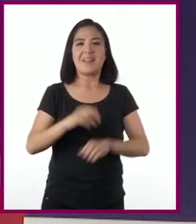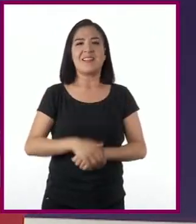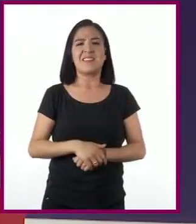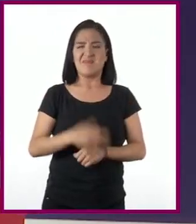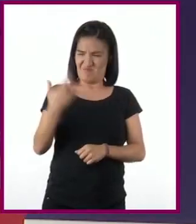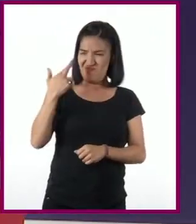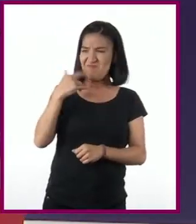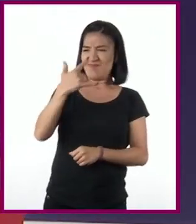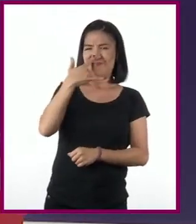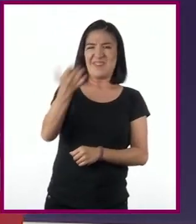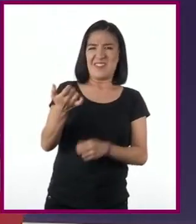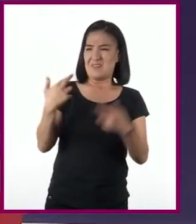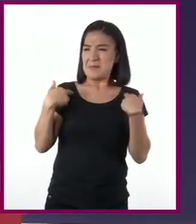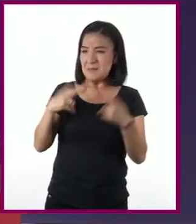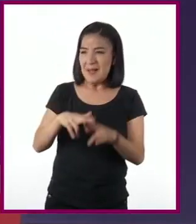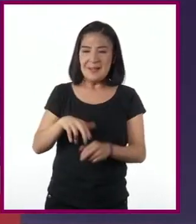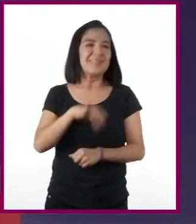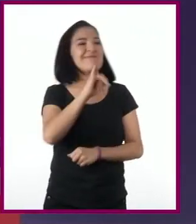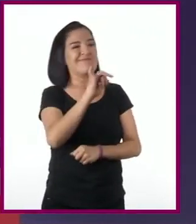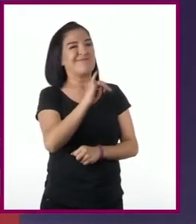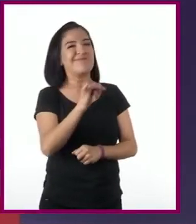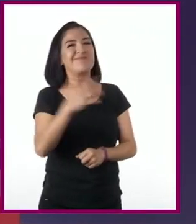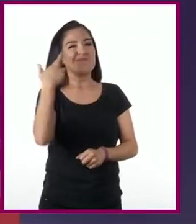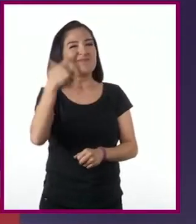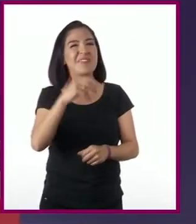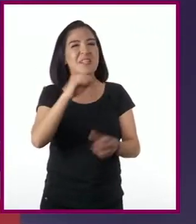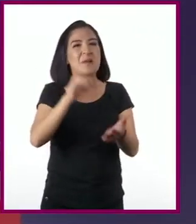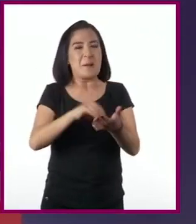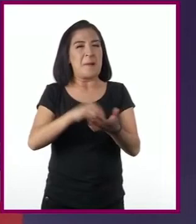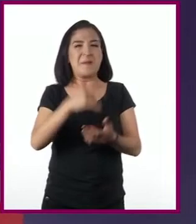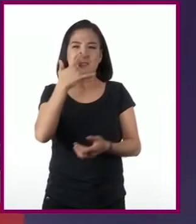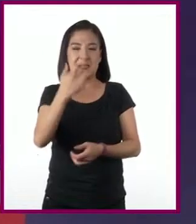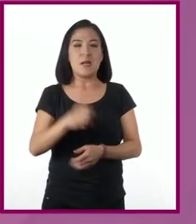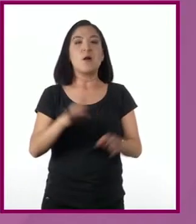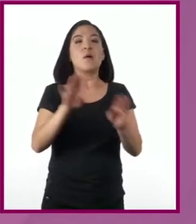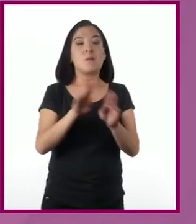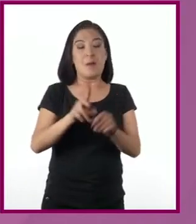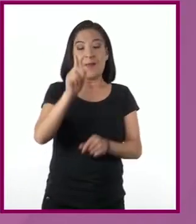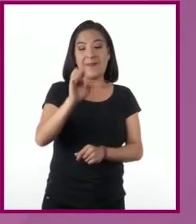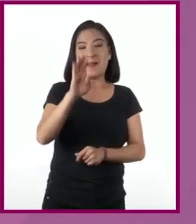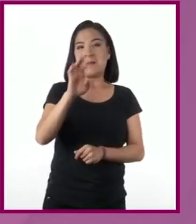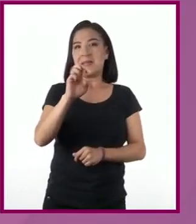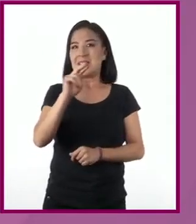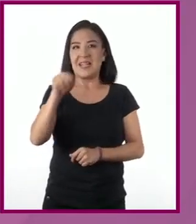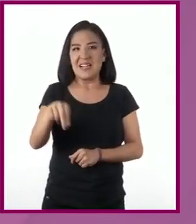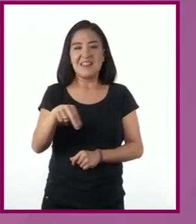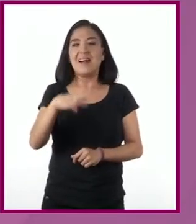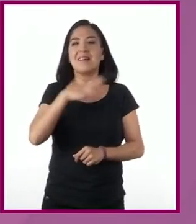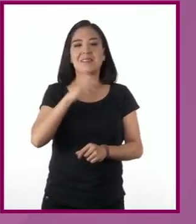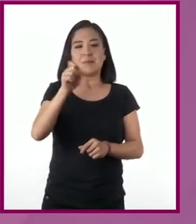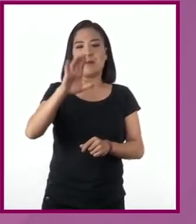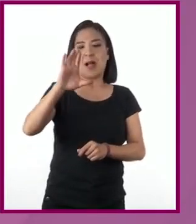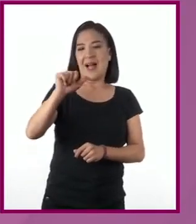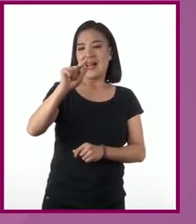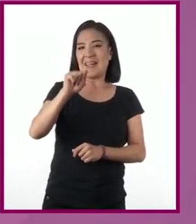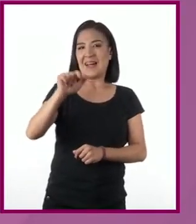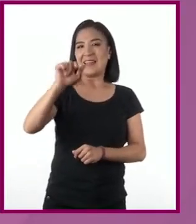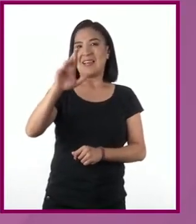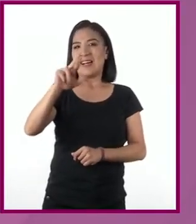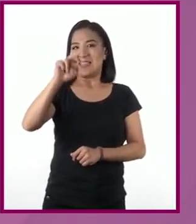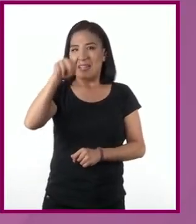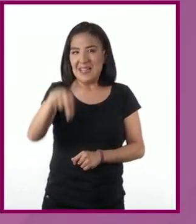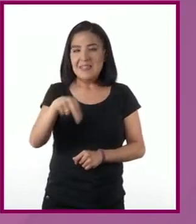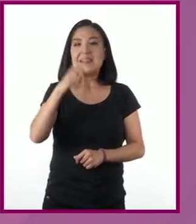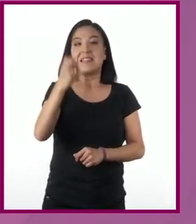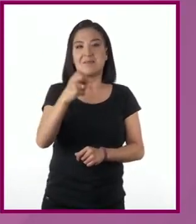maestra? Así es, porque hay otro verbo junto a deberán. Sí, acatarán. Los